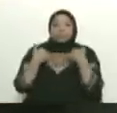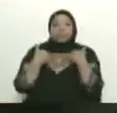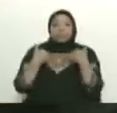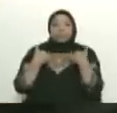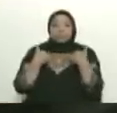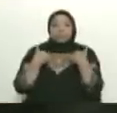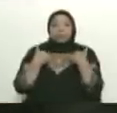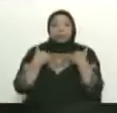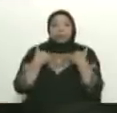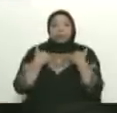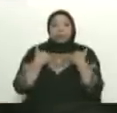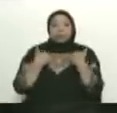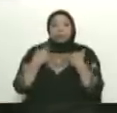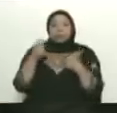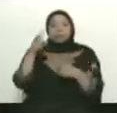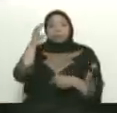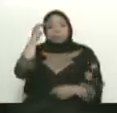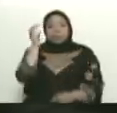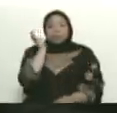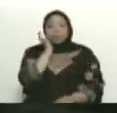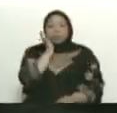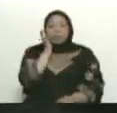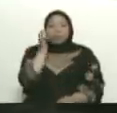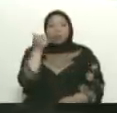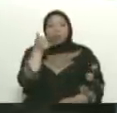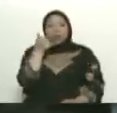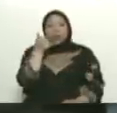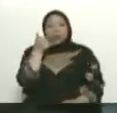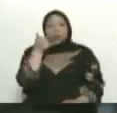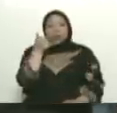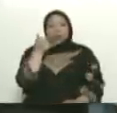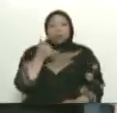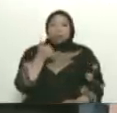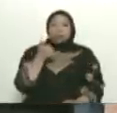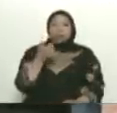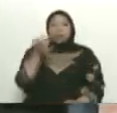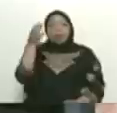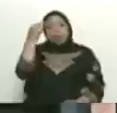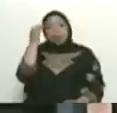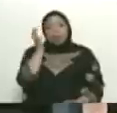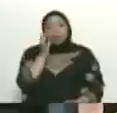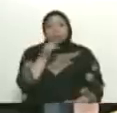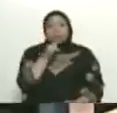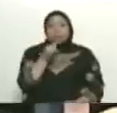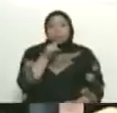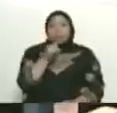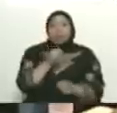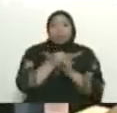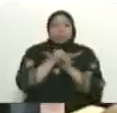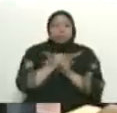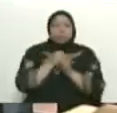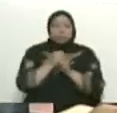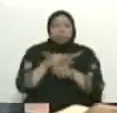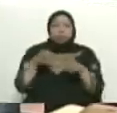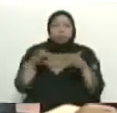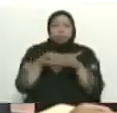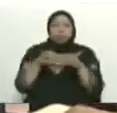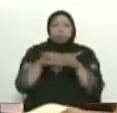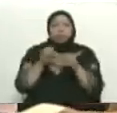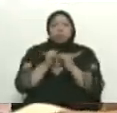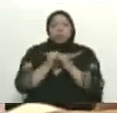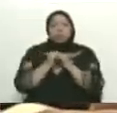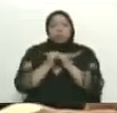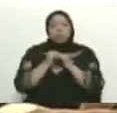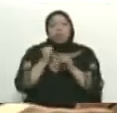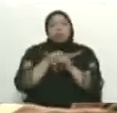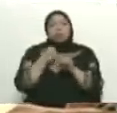que le jalaba mecate a Tibisay por teléfono, esa canalla que le rogaba una reunión en la presidencia del